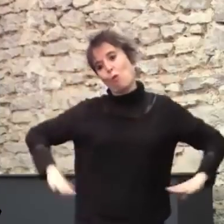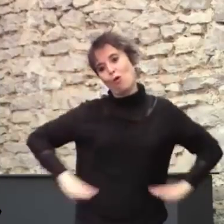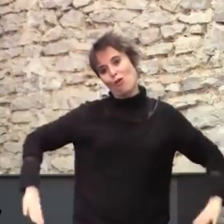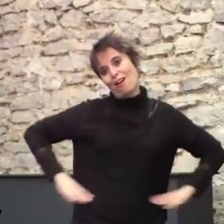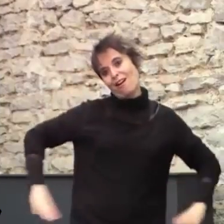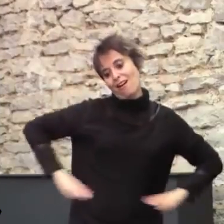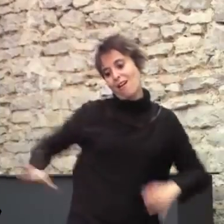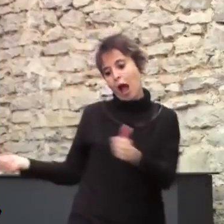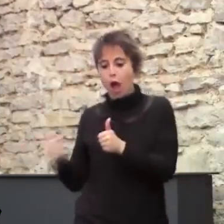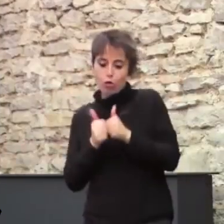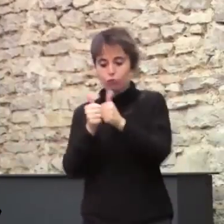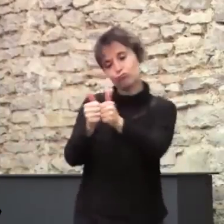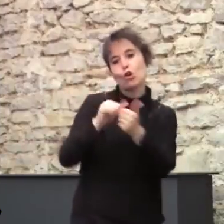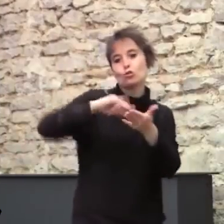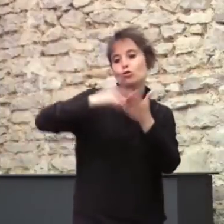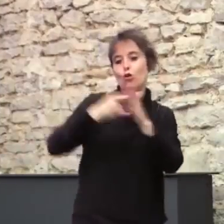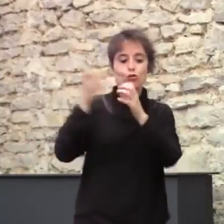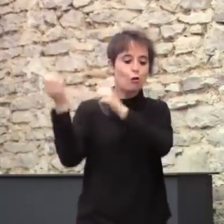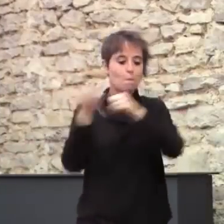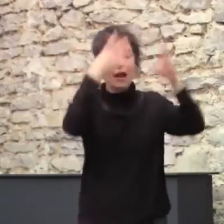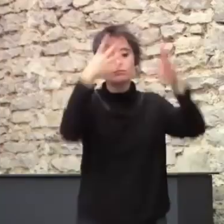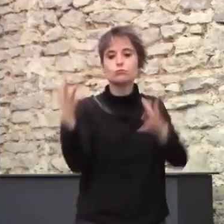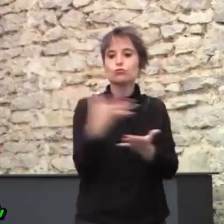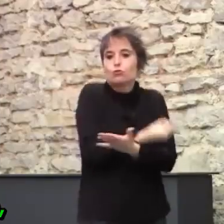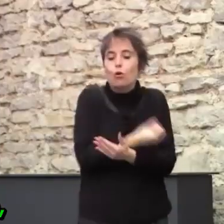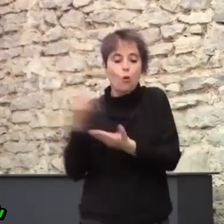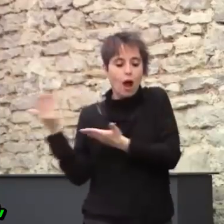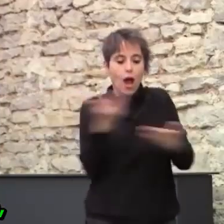Que te acompaña en todo, te soluciona todos los problemas, te ayuda en todo, ¿no?